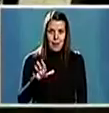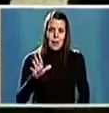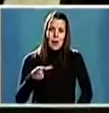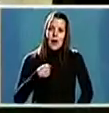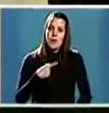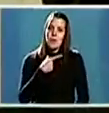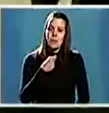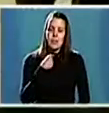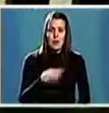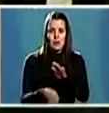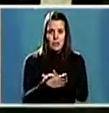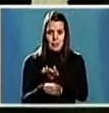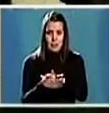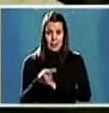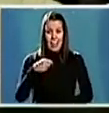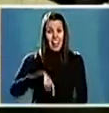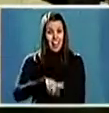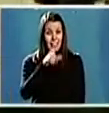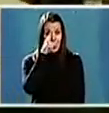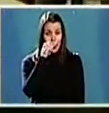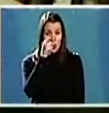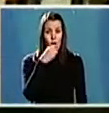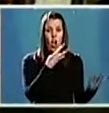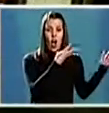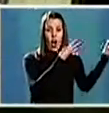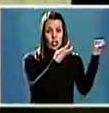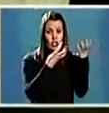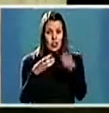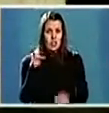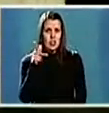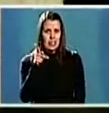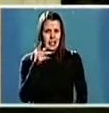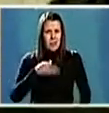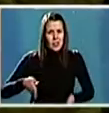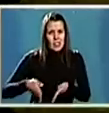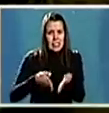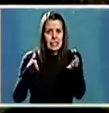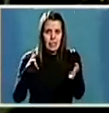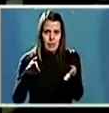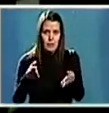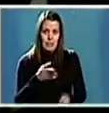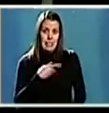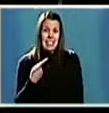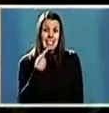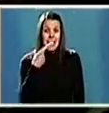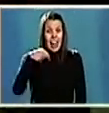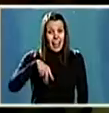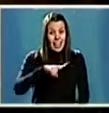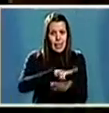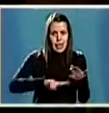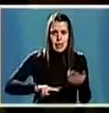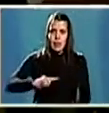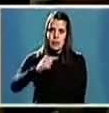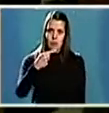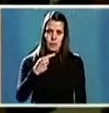seguirlo facendo. Lugo, con 800 km de ruta, é a provincia galega ca rede de camiños de peregrinación máis extensa da